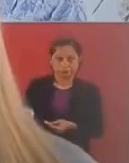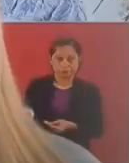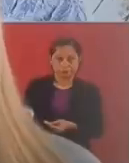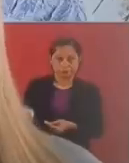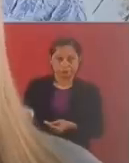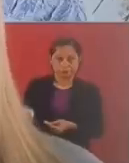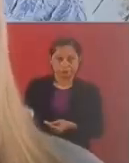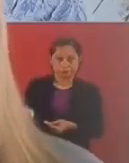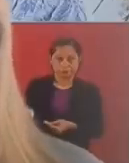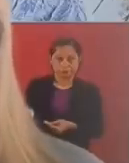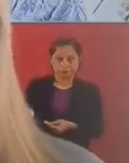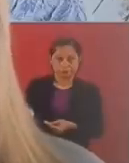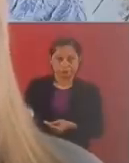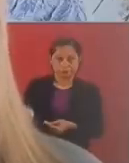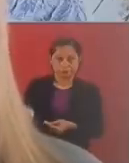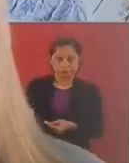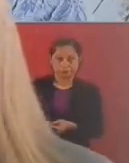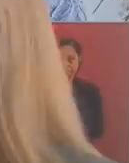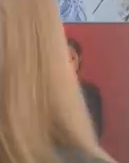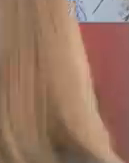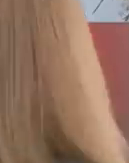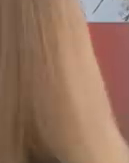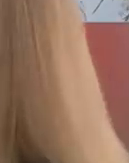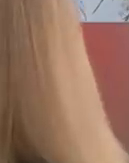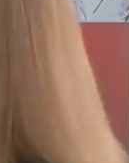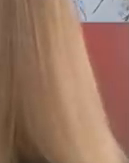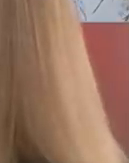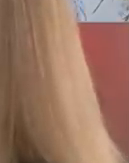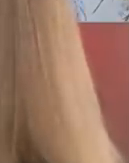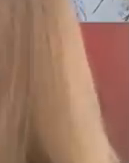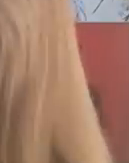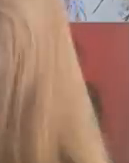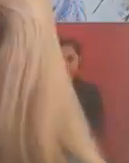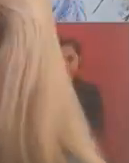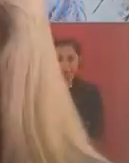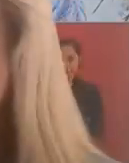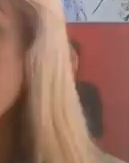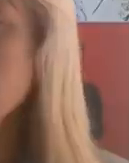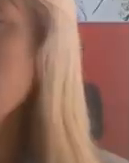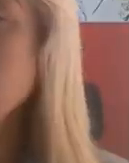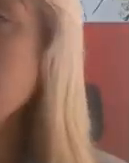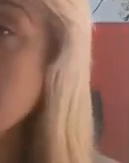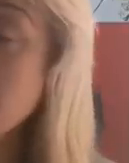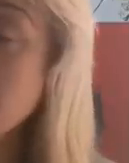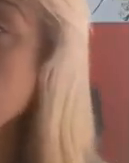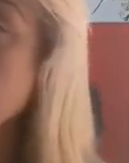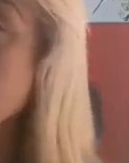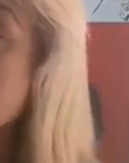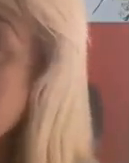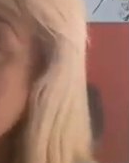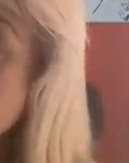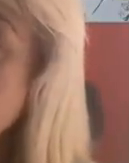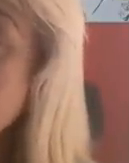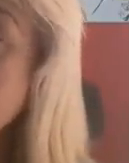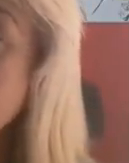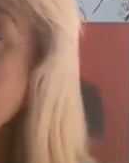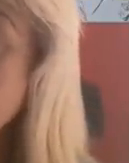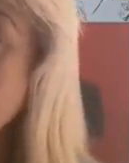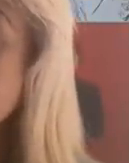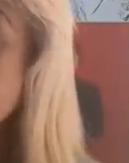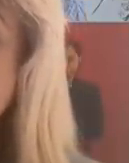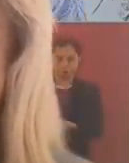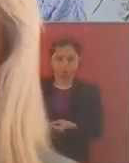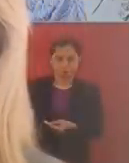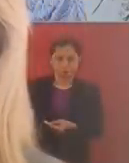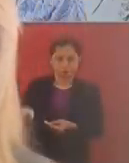ellos. Entonces, este programa es en cuanto a personas con discapacidad en extrema pobreza, y